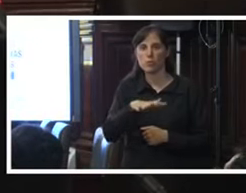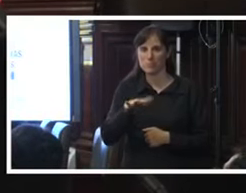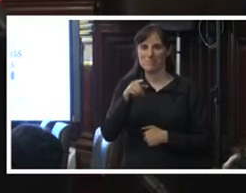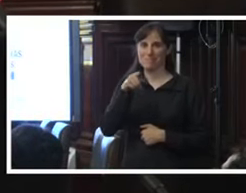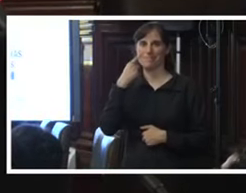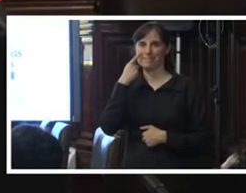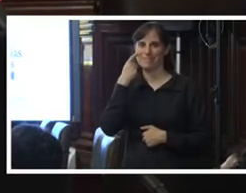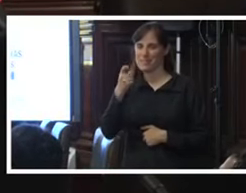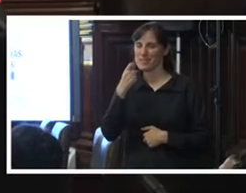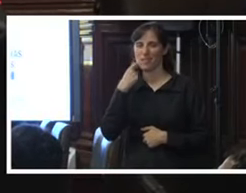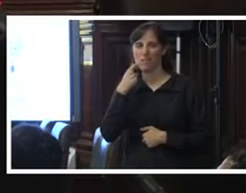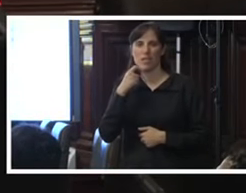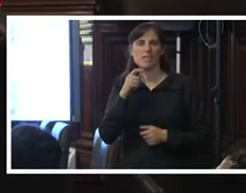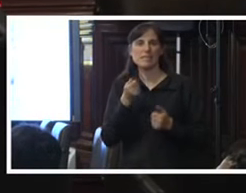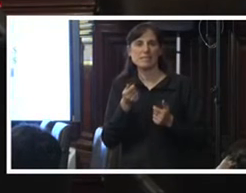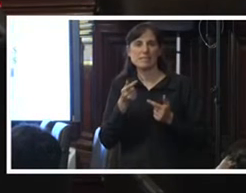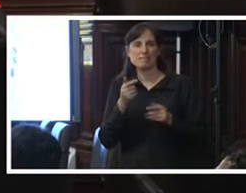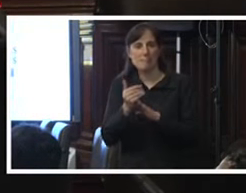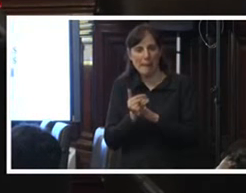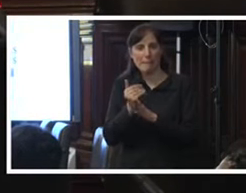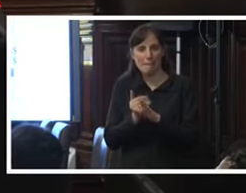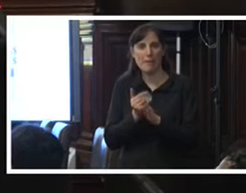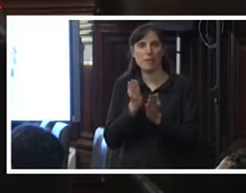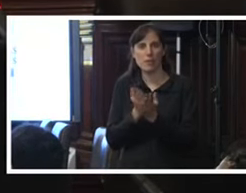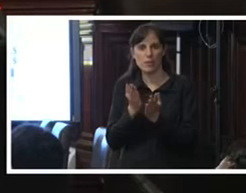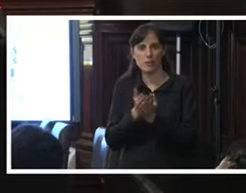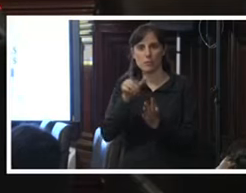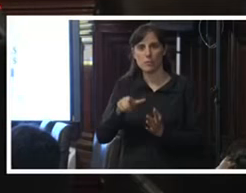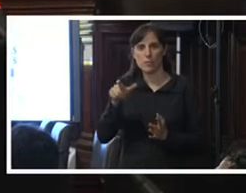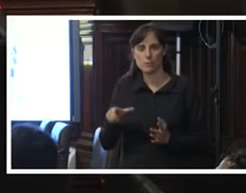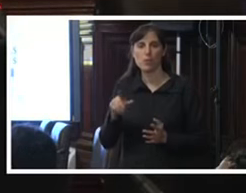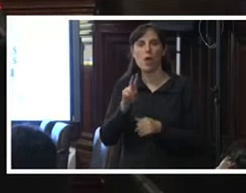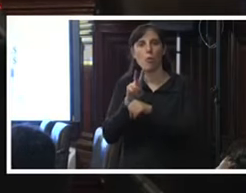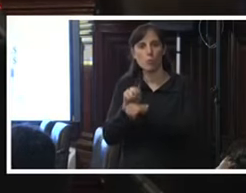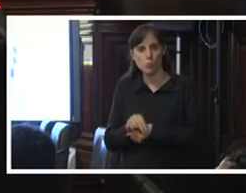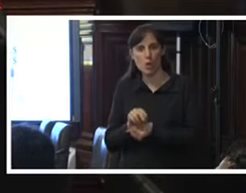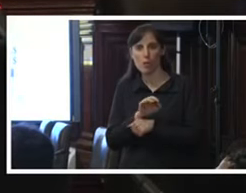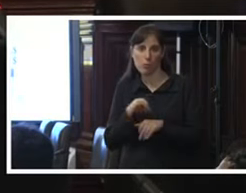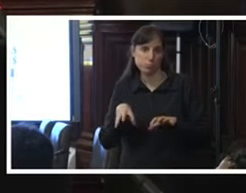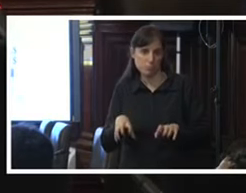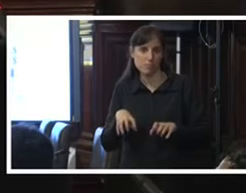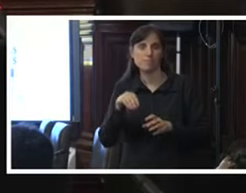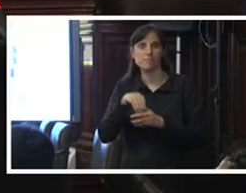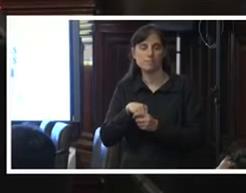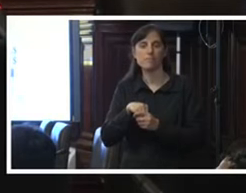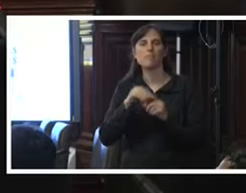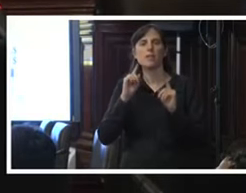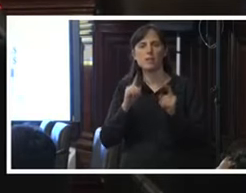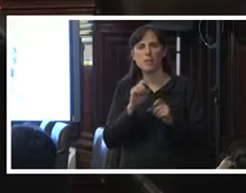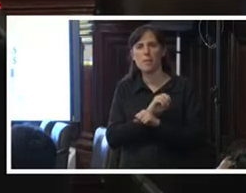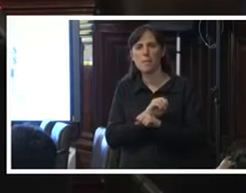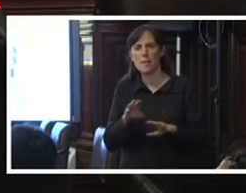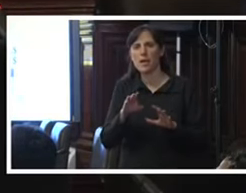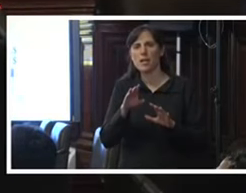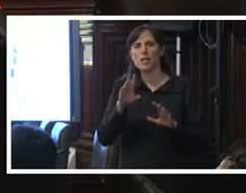situación de las personas adultas mayores lg residentes o usuarias a esto se suma la crítica situación de los regímenes